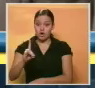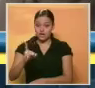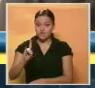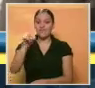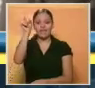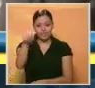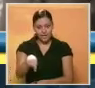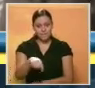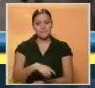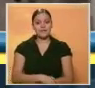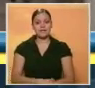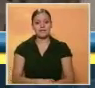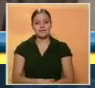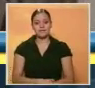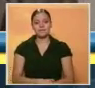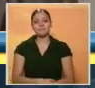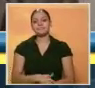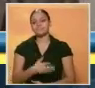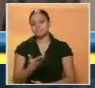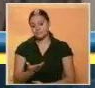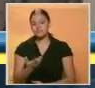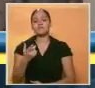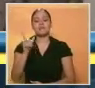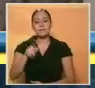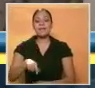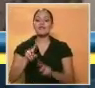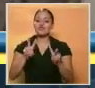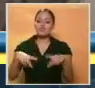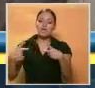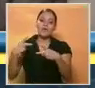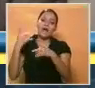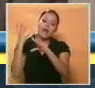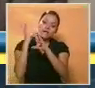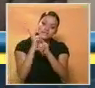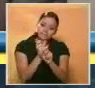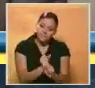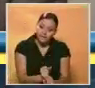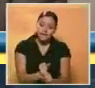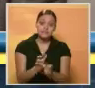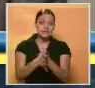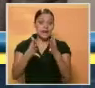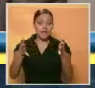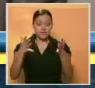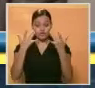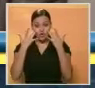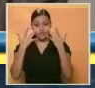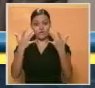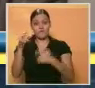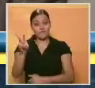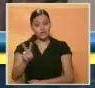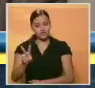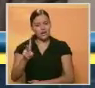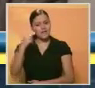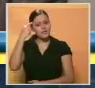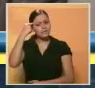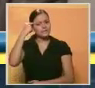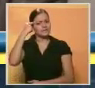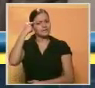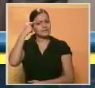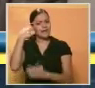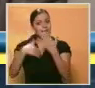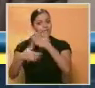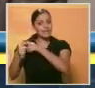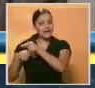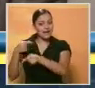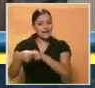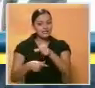también, y ahí se abre una esperanza enorme. Y cuando lo veo en Venezuela me recuerda un poco lo que fue la